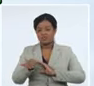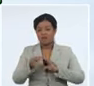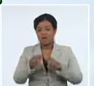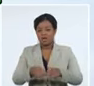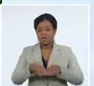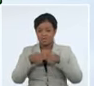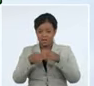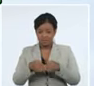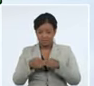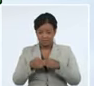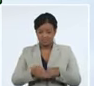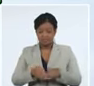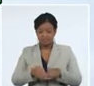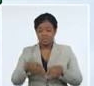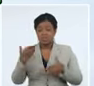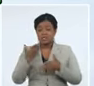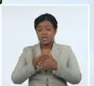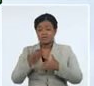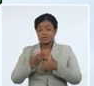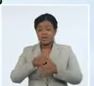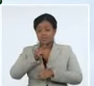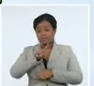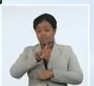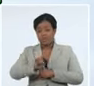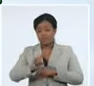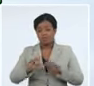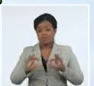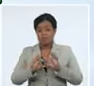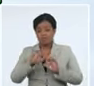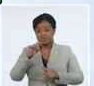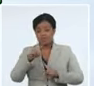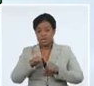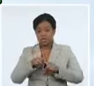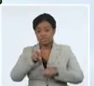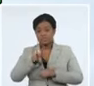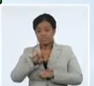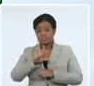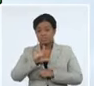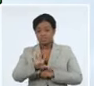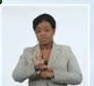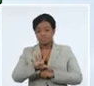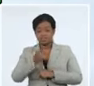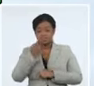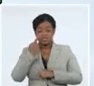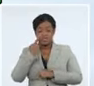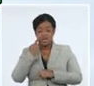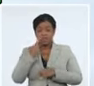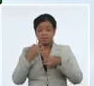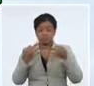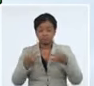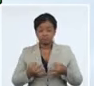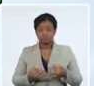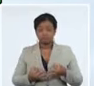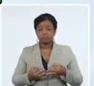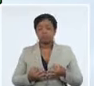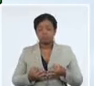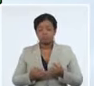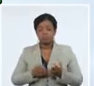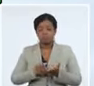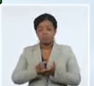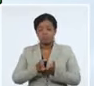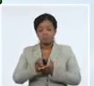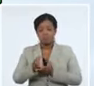y Santiago con 29 y Guantánamo con 25, pues realmente con una estabilidad en